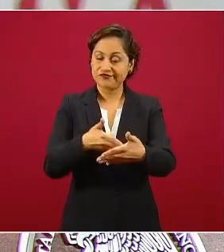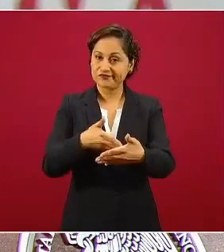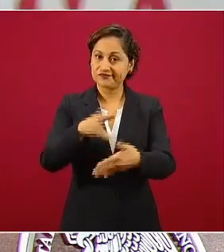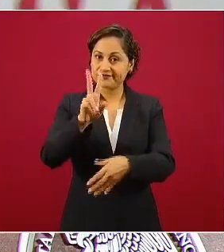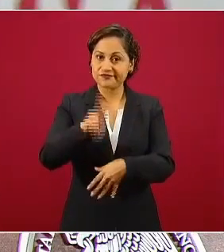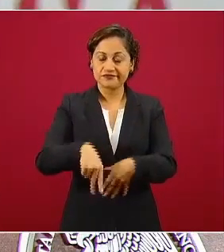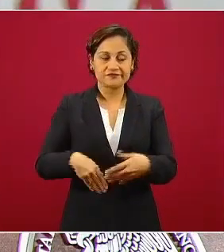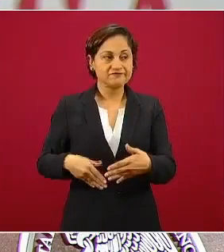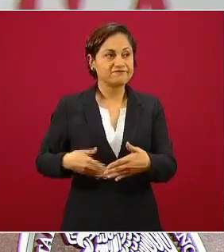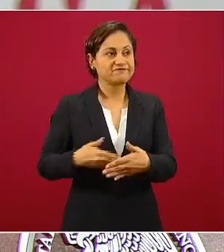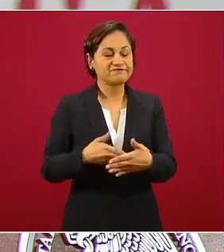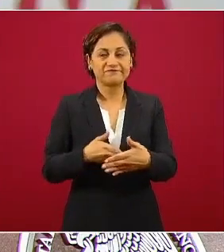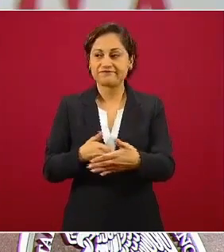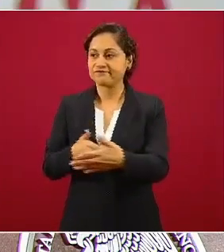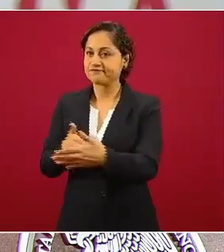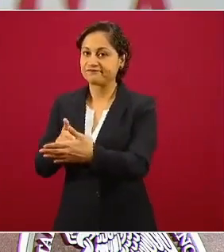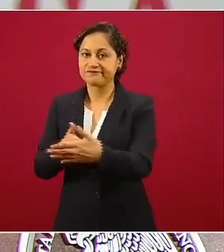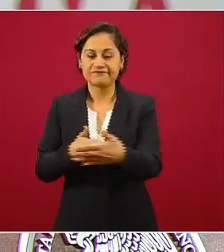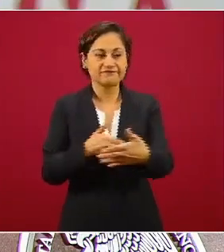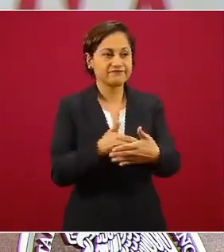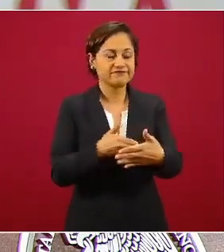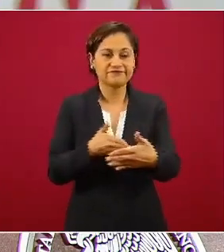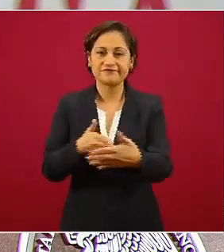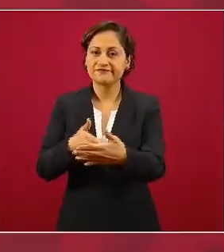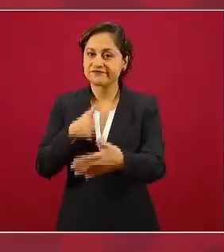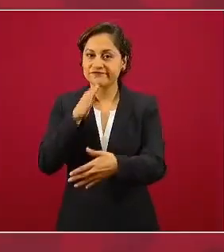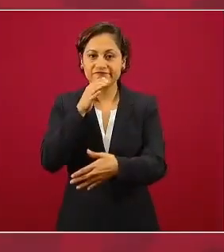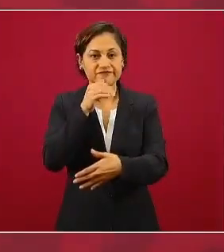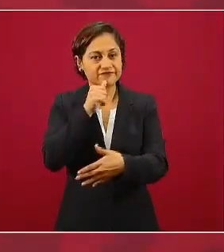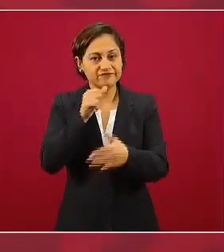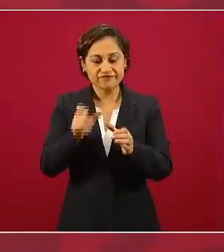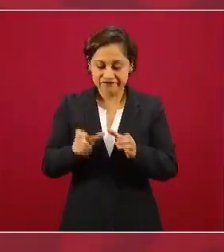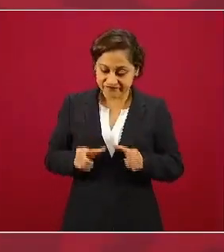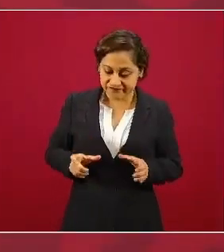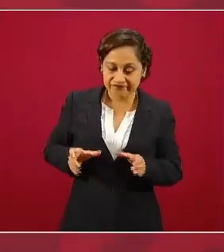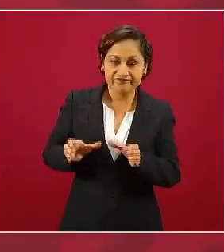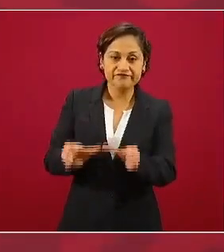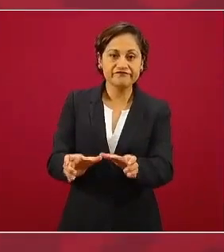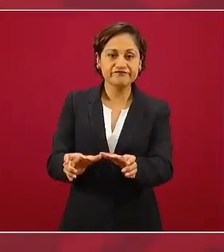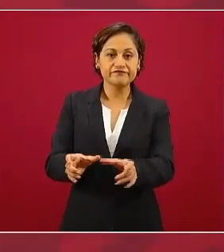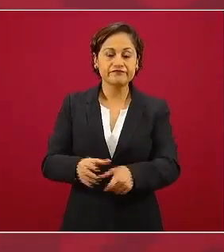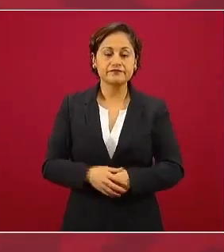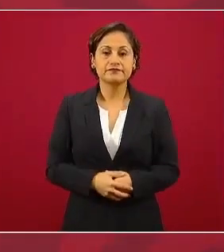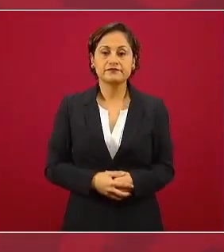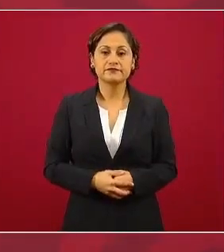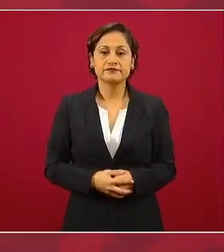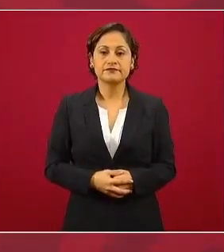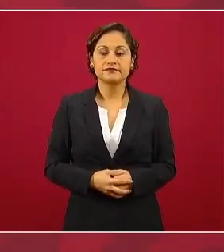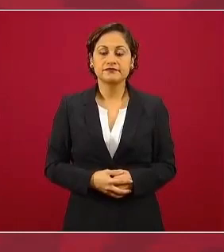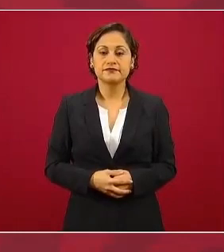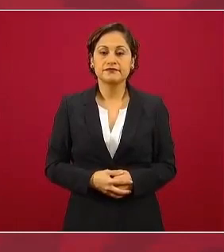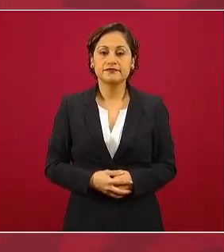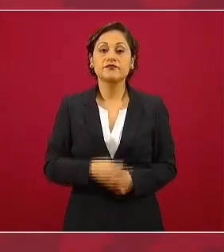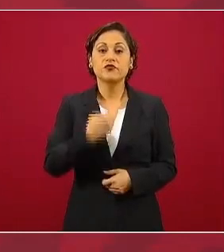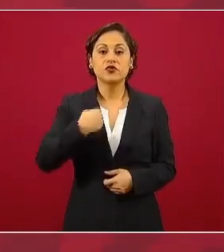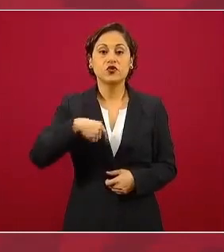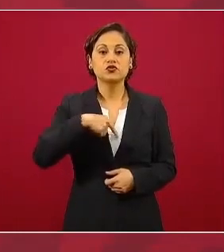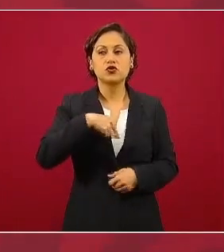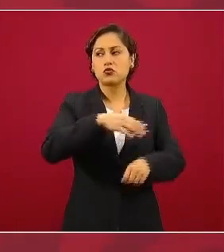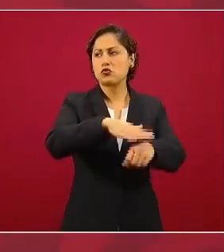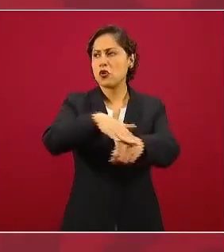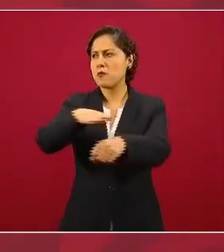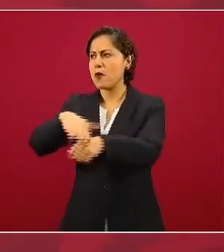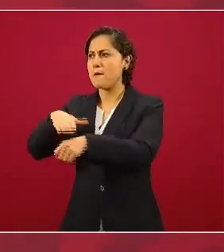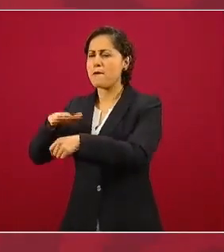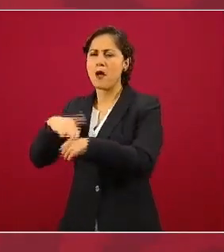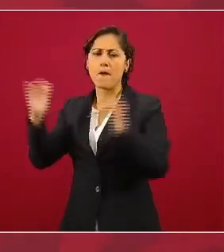y no había cómo. podíamos llenar el Zócalo,